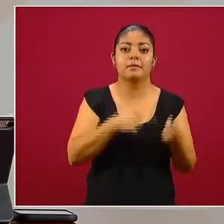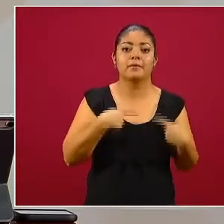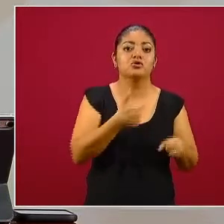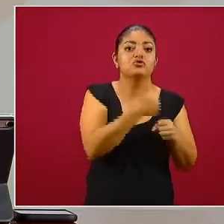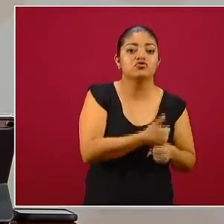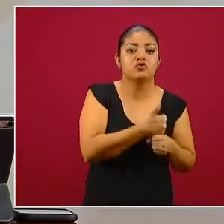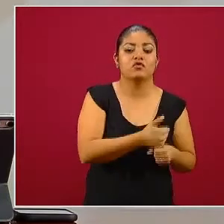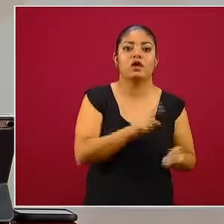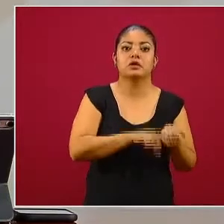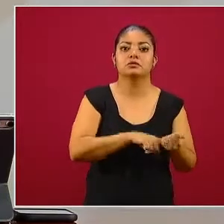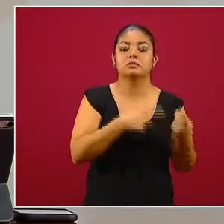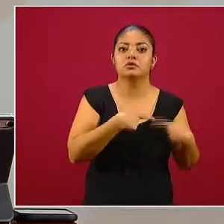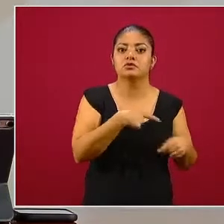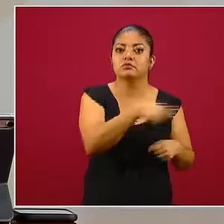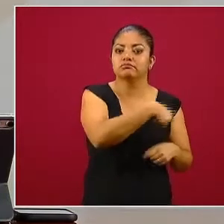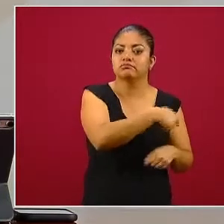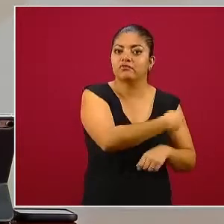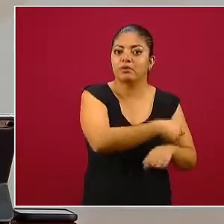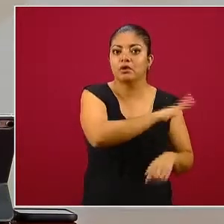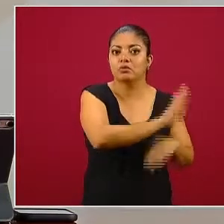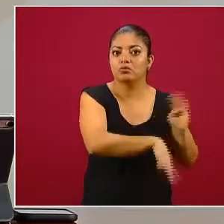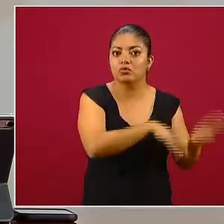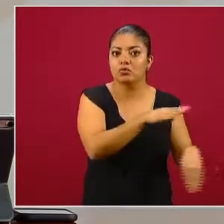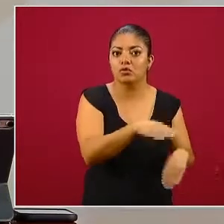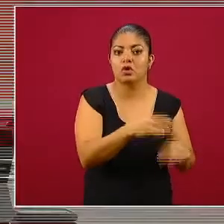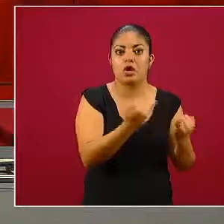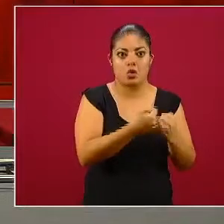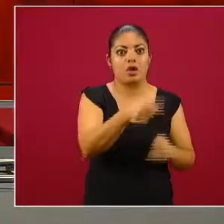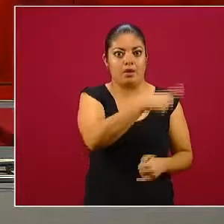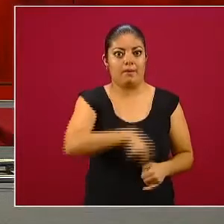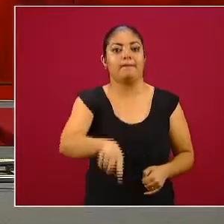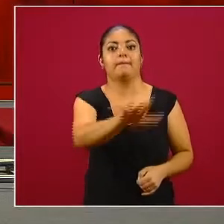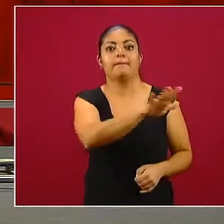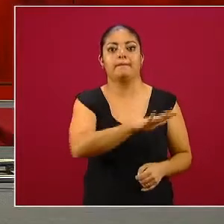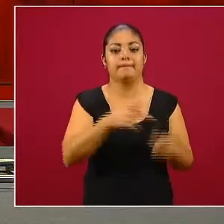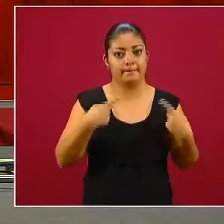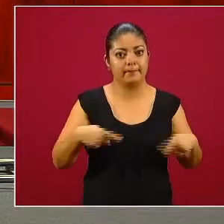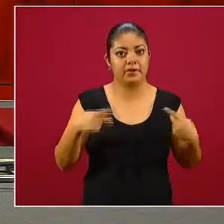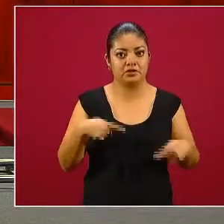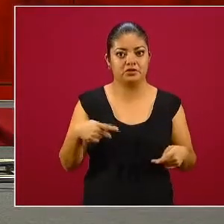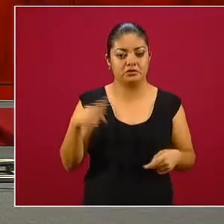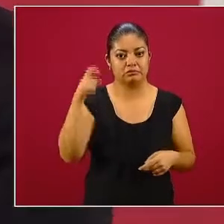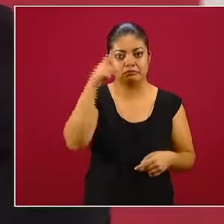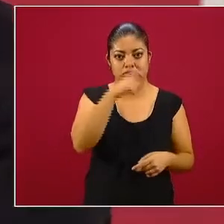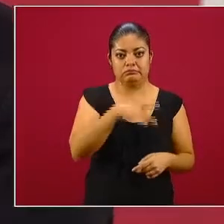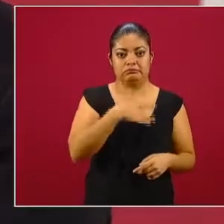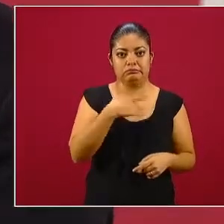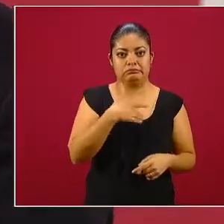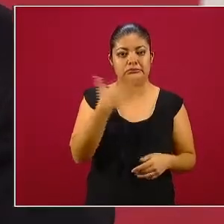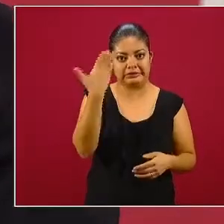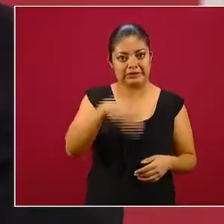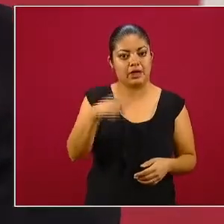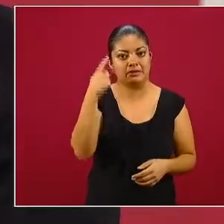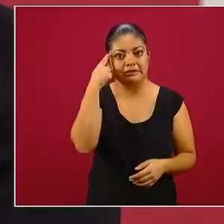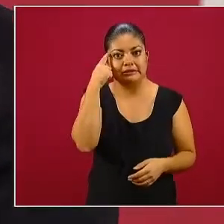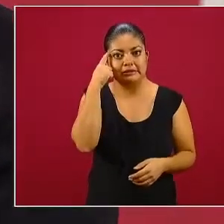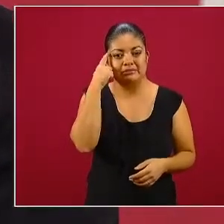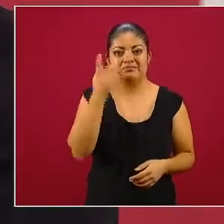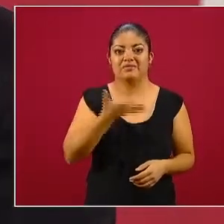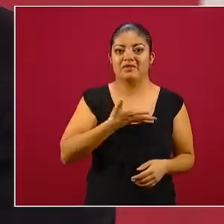queridos, para la sociedad en su conjunto, que está consciente de lo que está ocurriendo y que tiene un